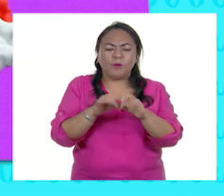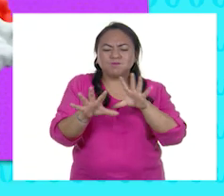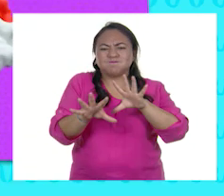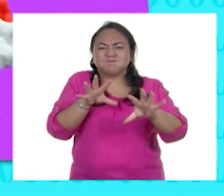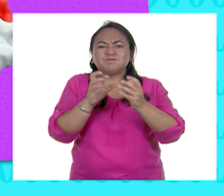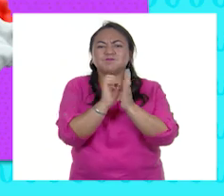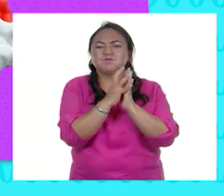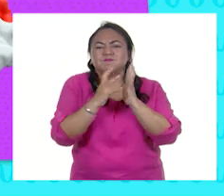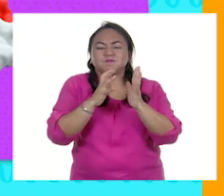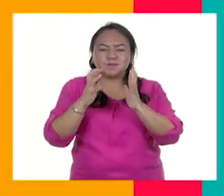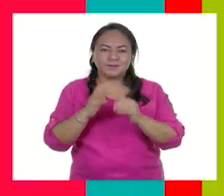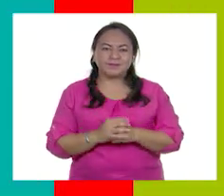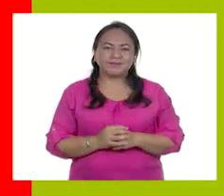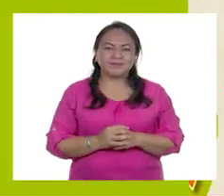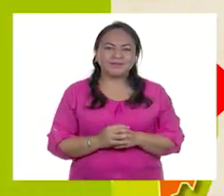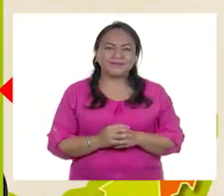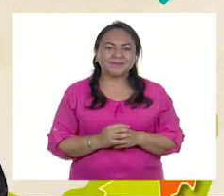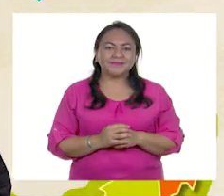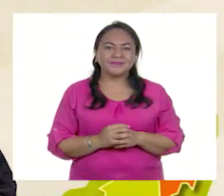texturas.